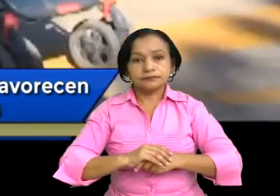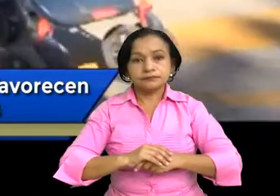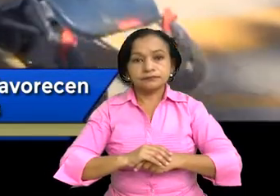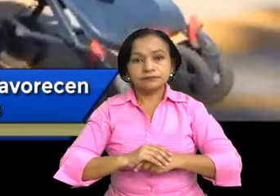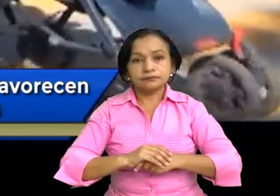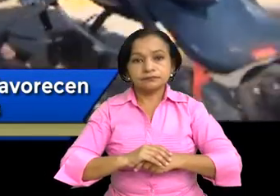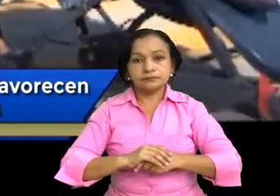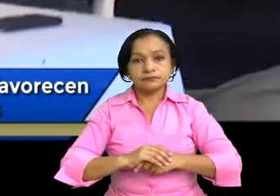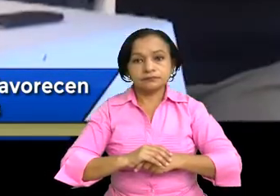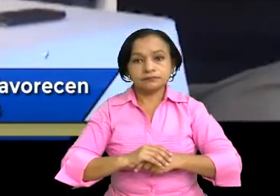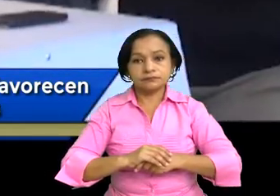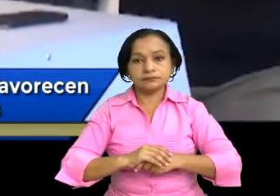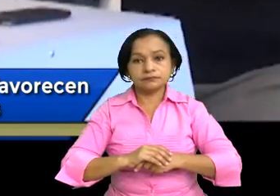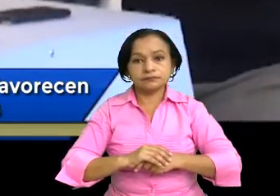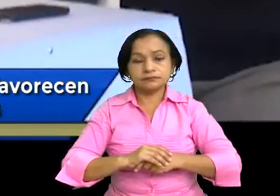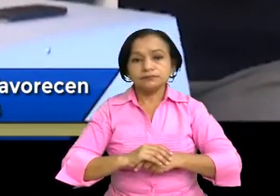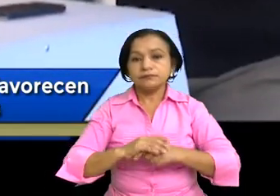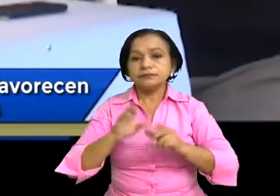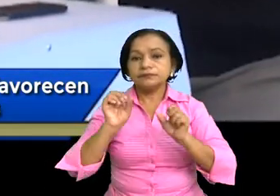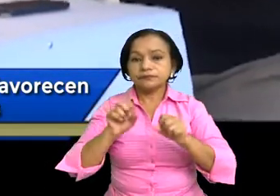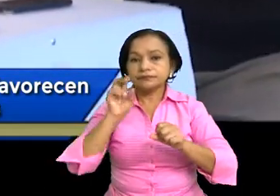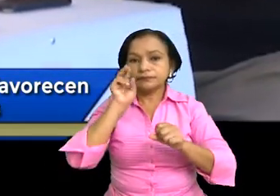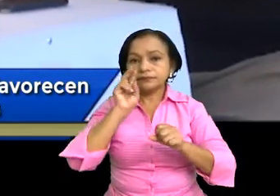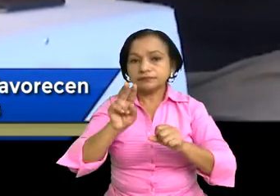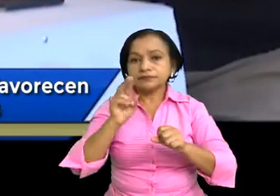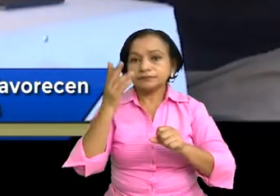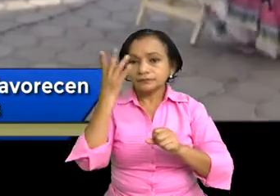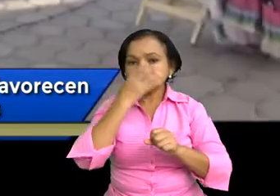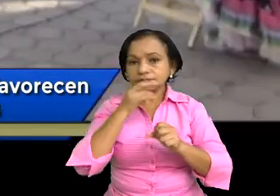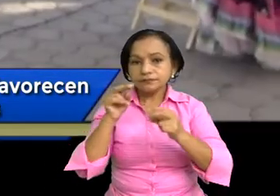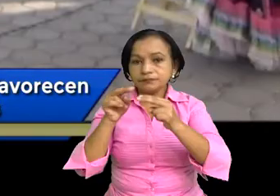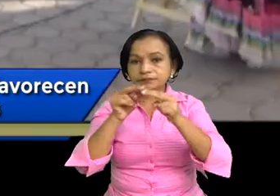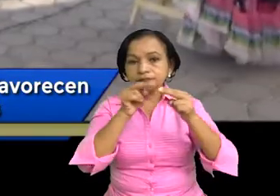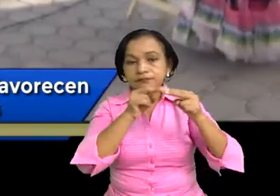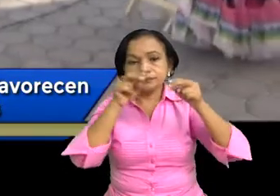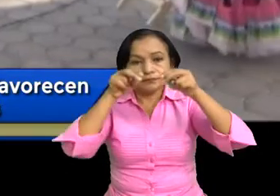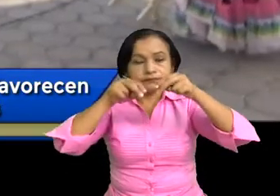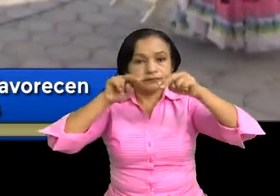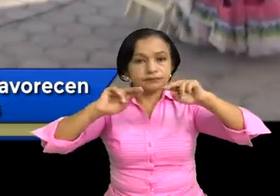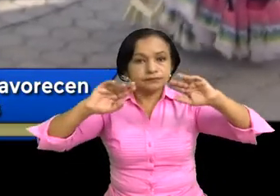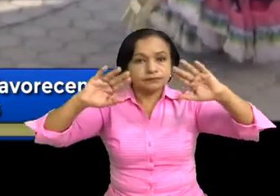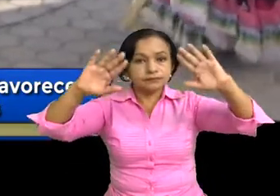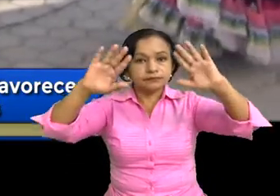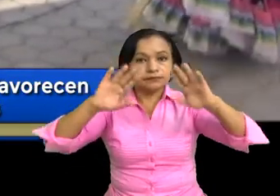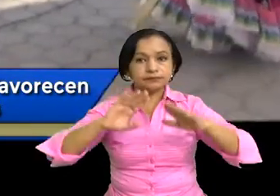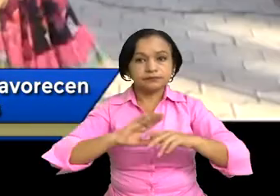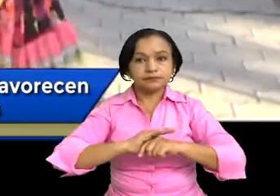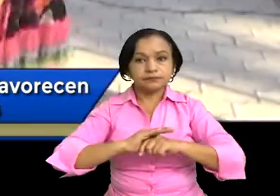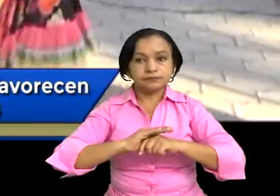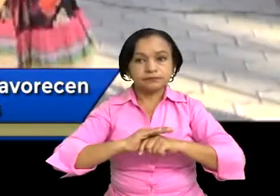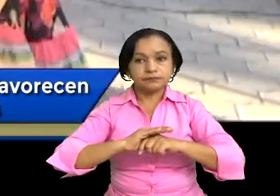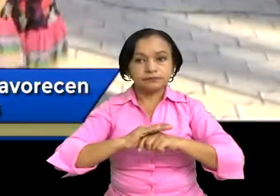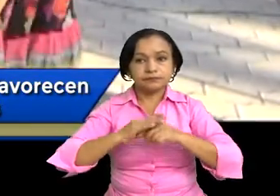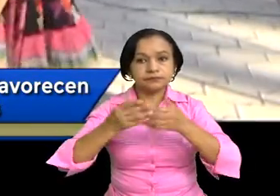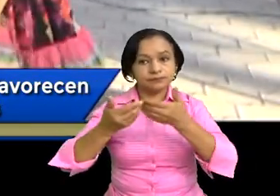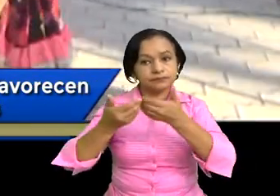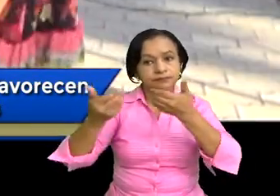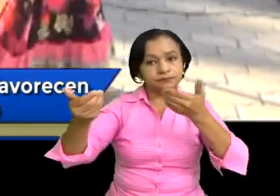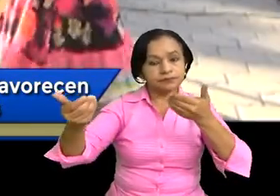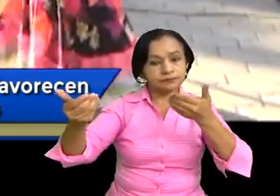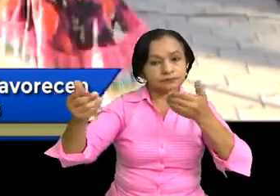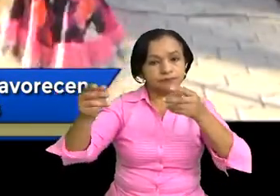puede disfrutar en estos tiempos en que el contacto con la naturaleza y el aislamiento social se combinan